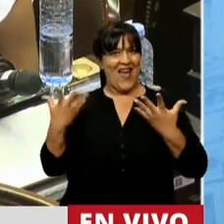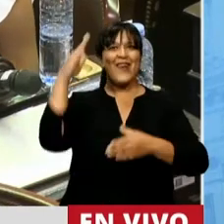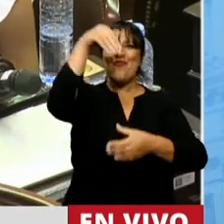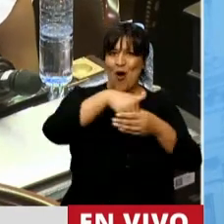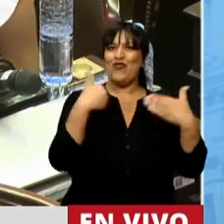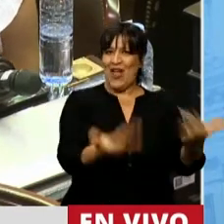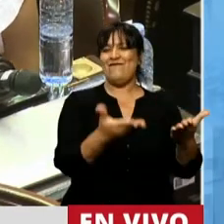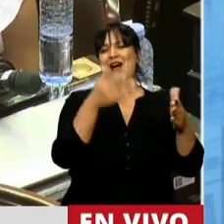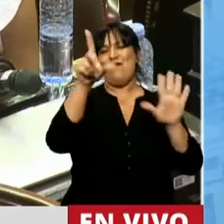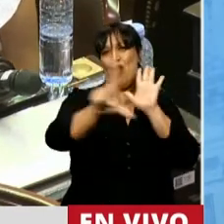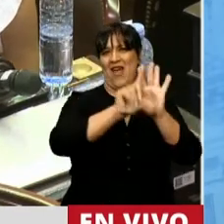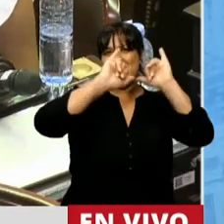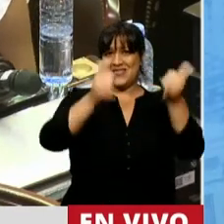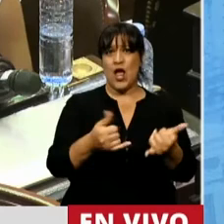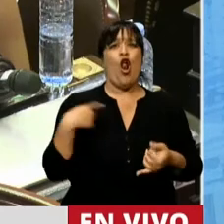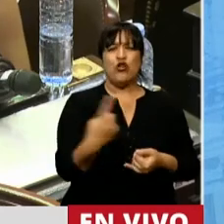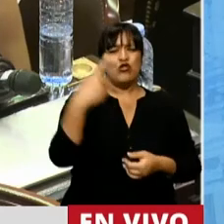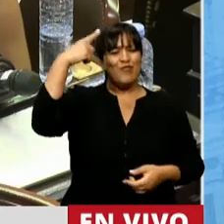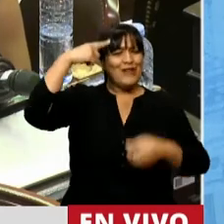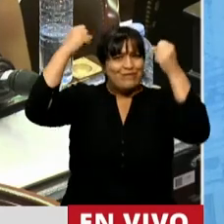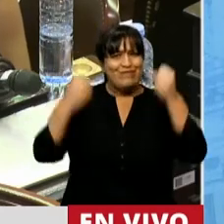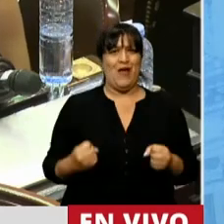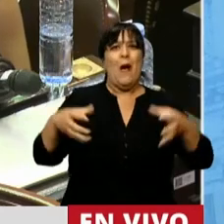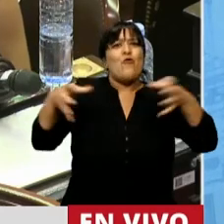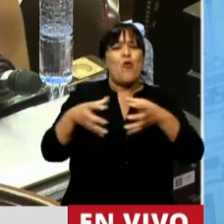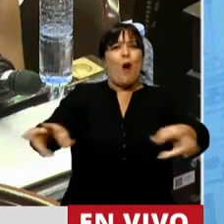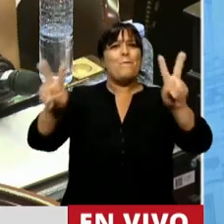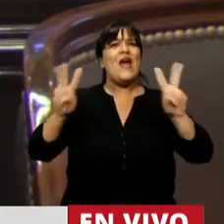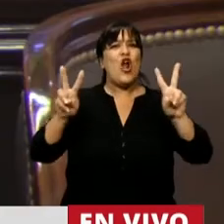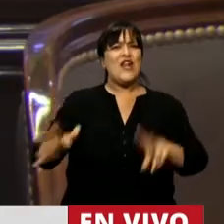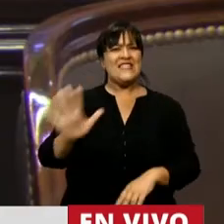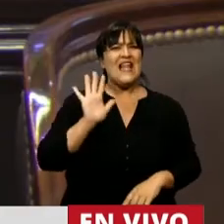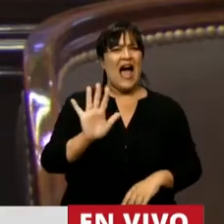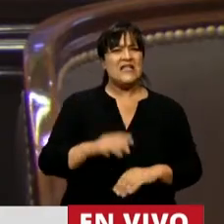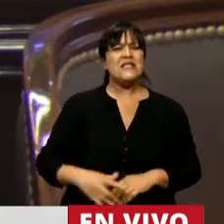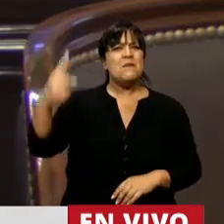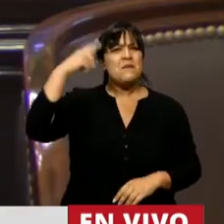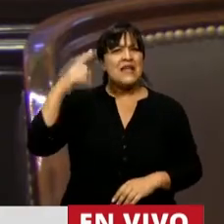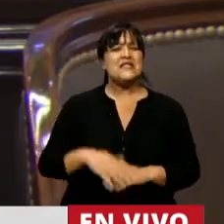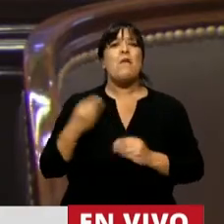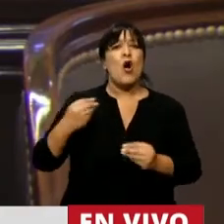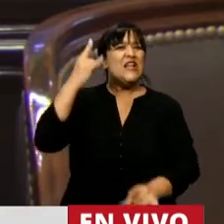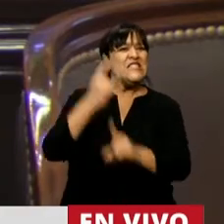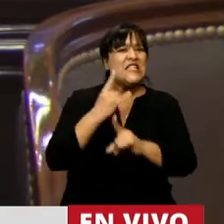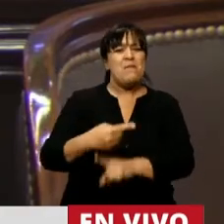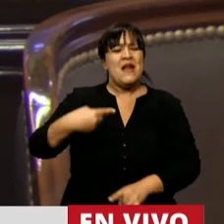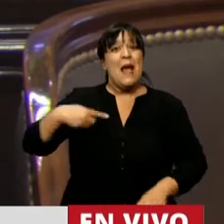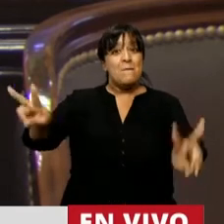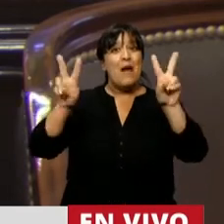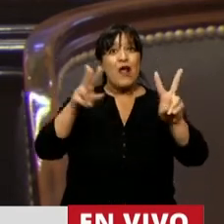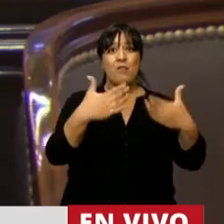esta ley venimos con la convicción que tenemos los peronistas porque siempre fue el peronismo